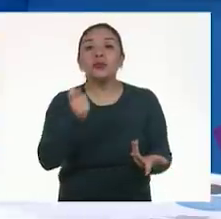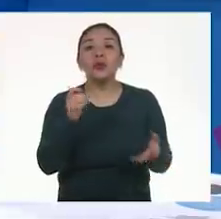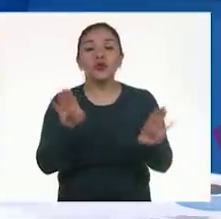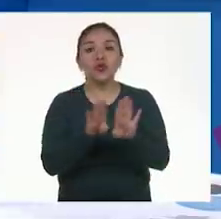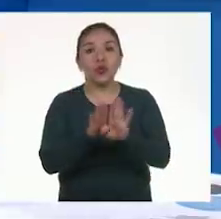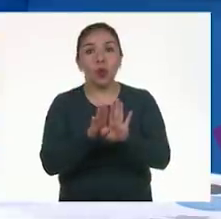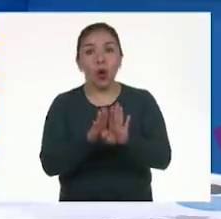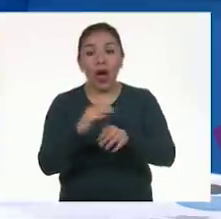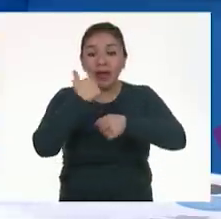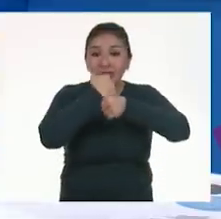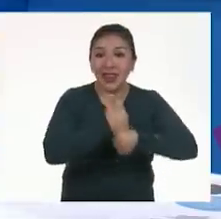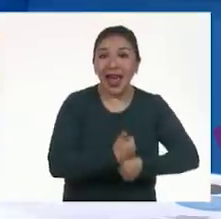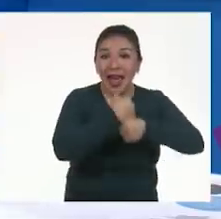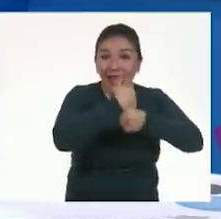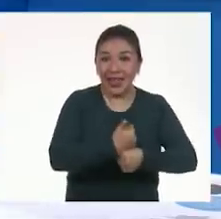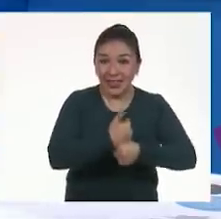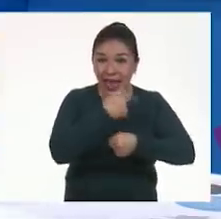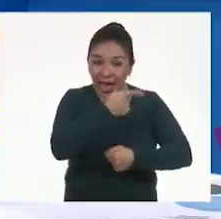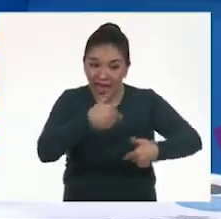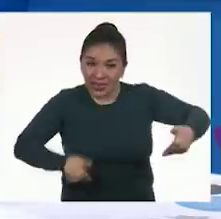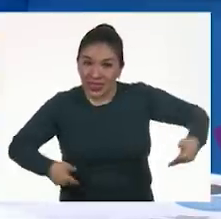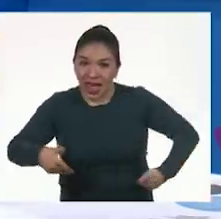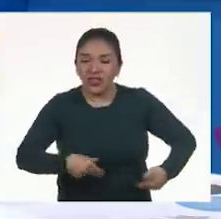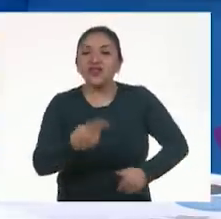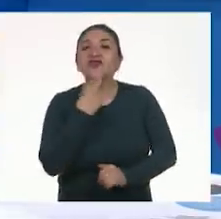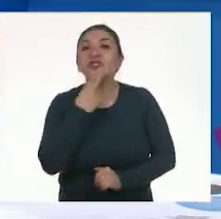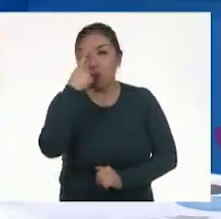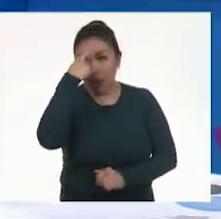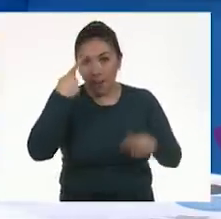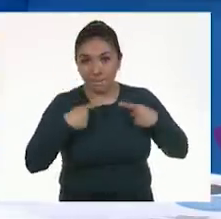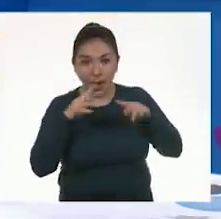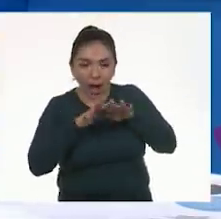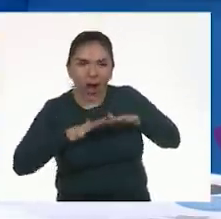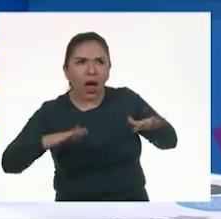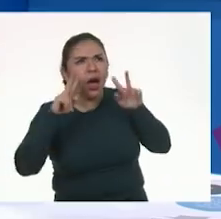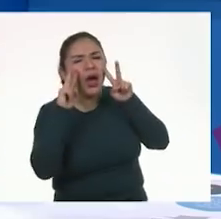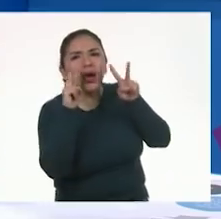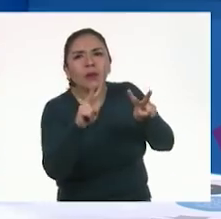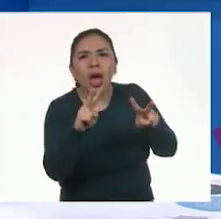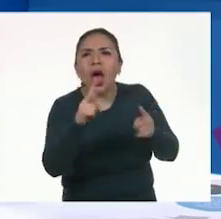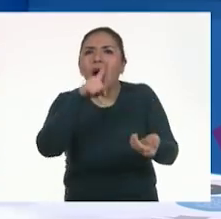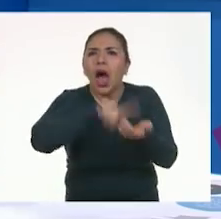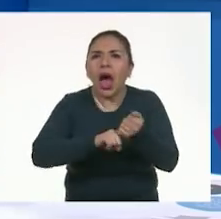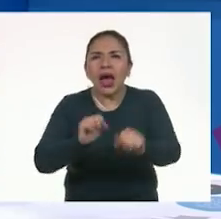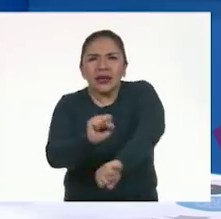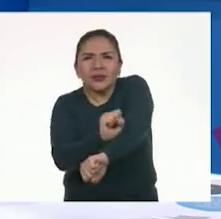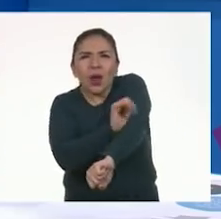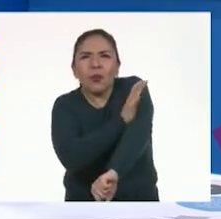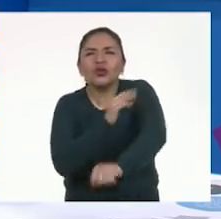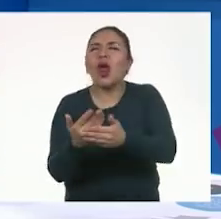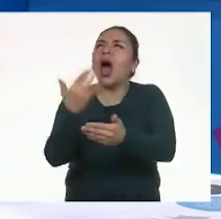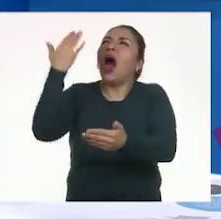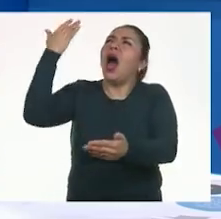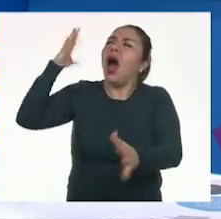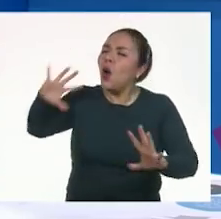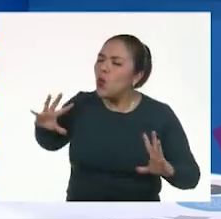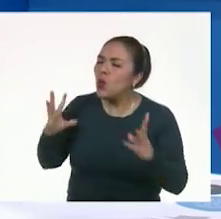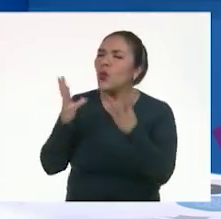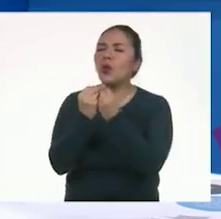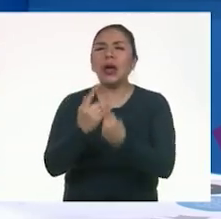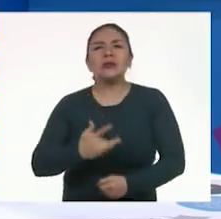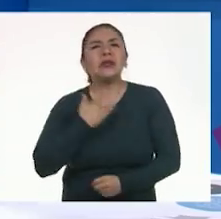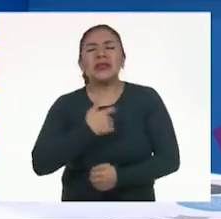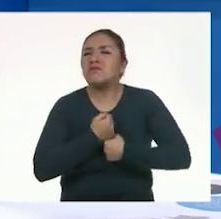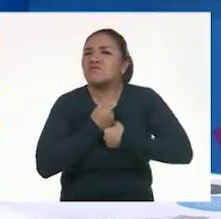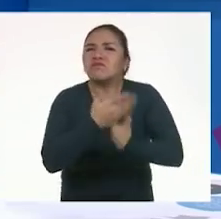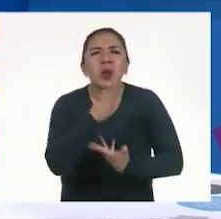objetivo de la tragedia es que cuando el público llegue, todas las emociones que ha reprimido en su vida, que no ha